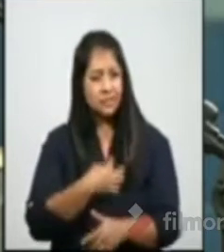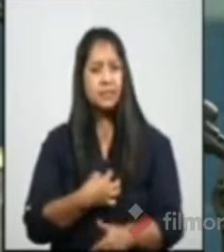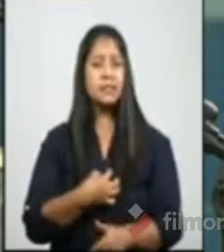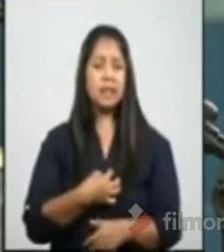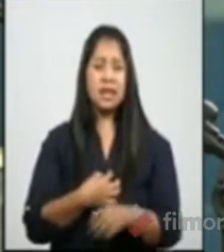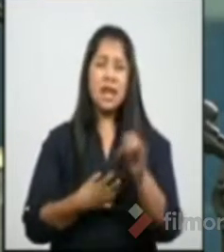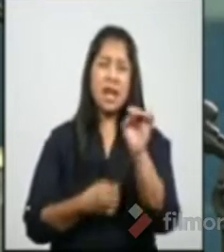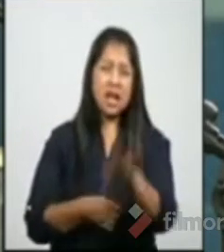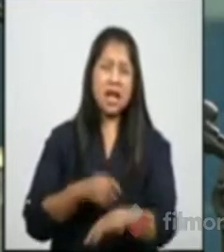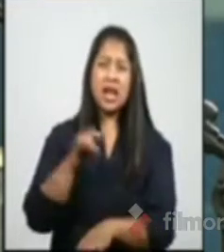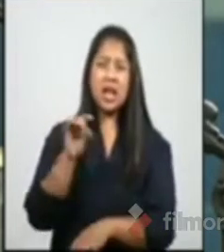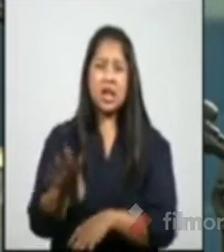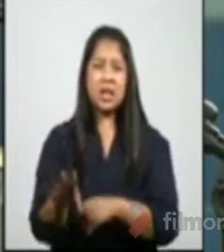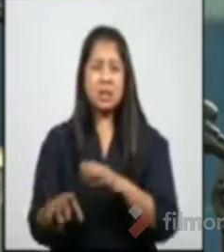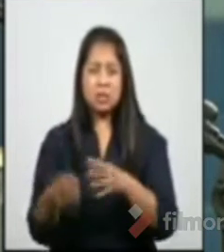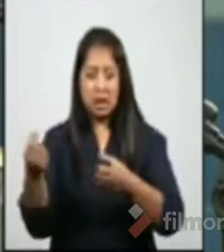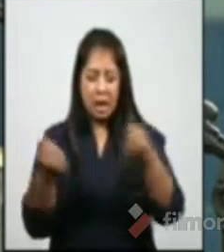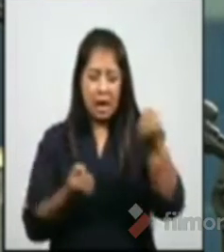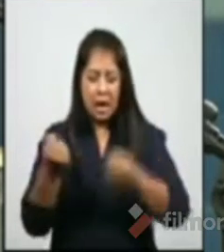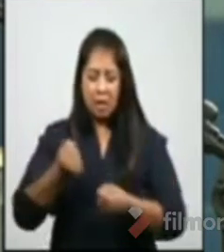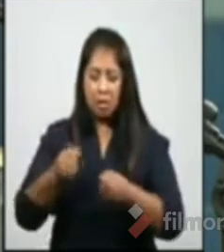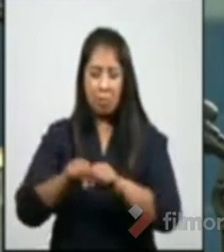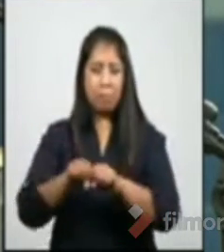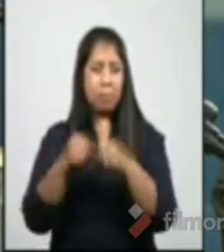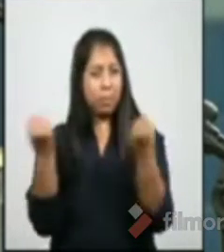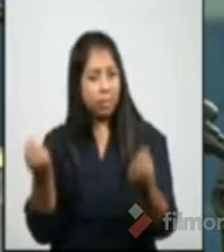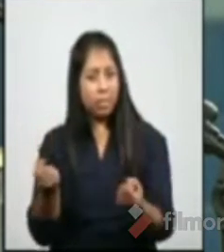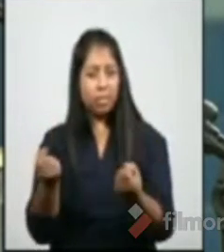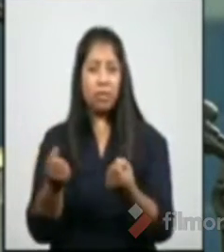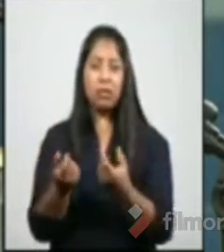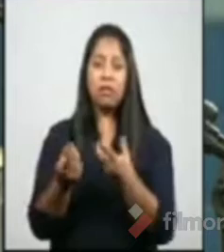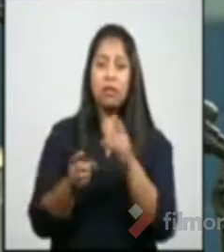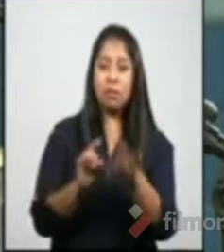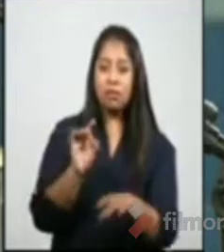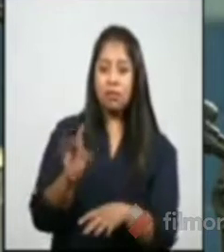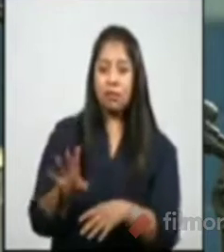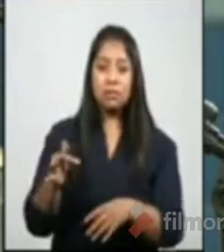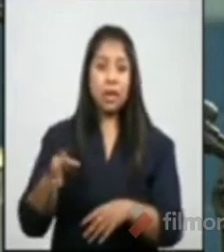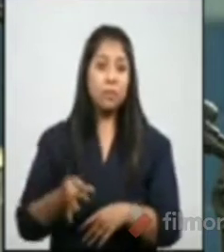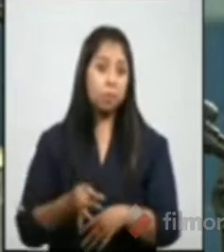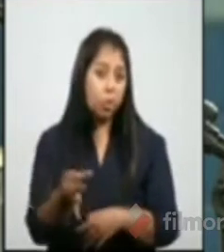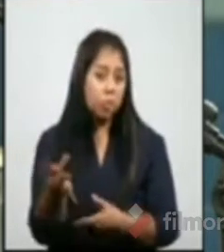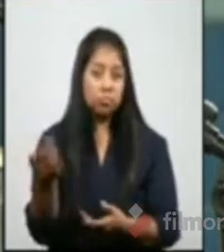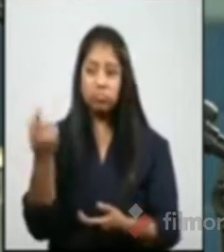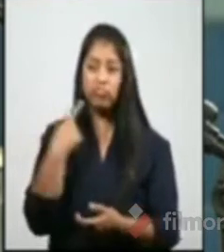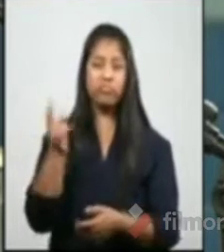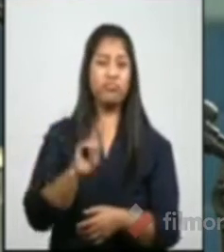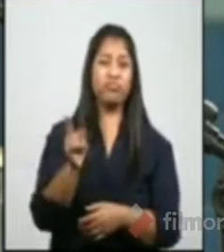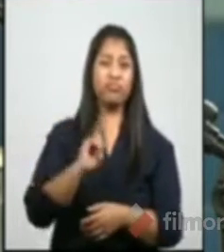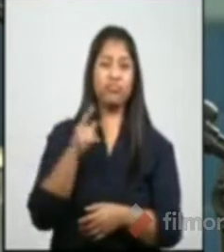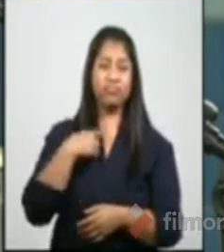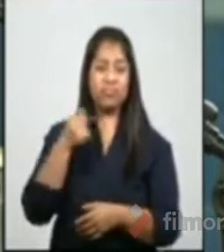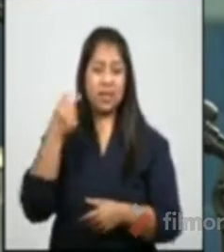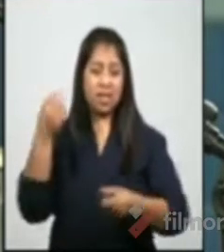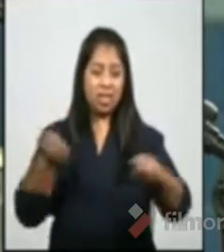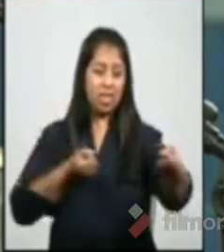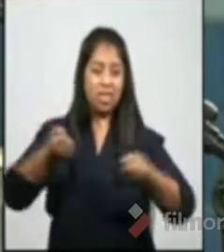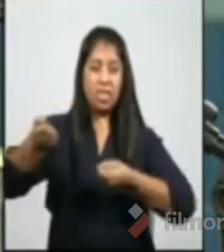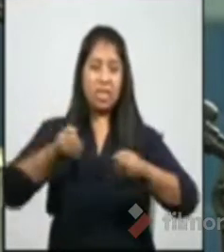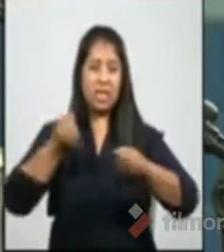Muchos acabaron sus vehículos. El sector transporte ya no quería. En muchas ocasiones